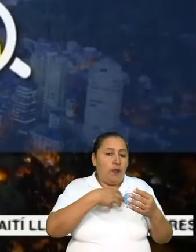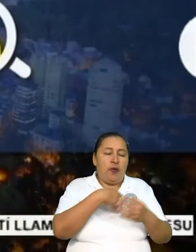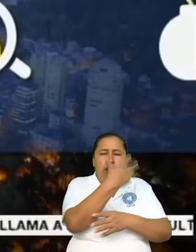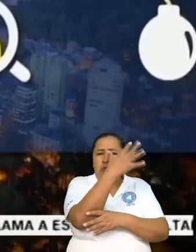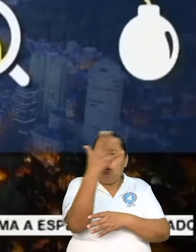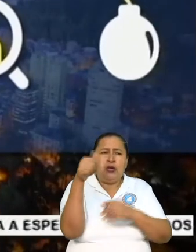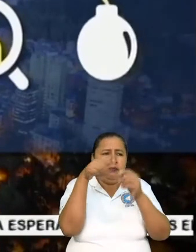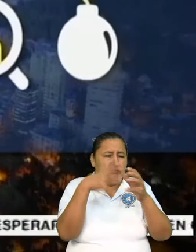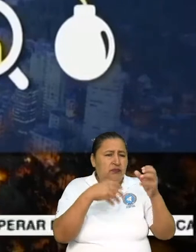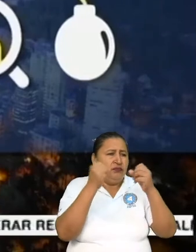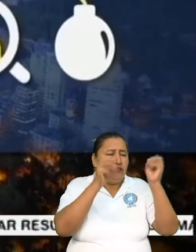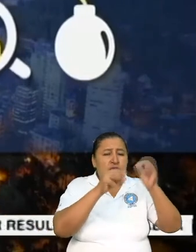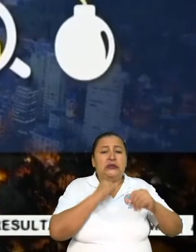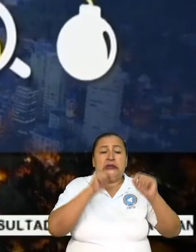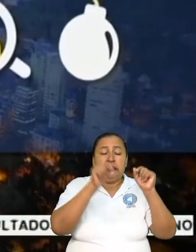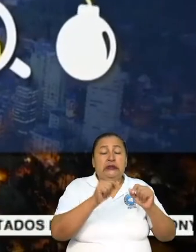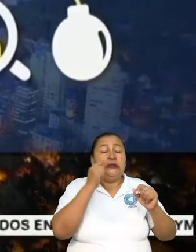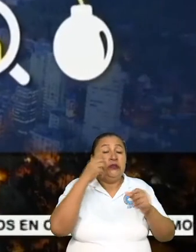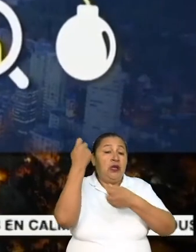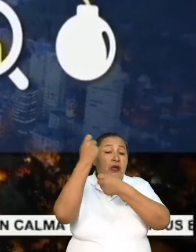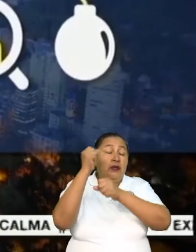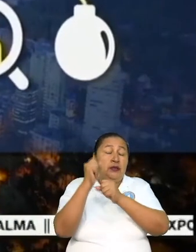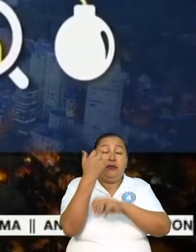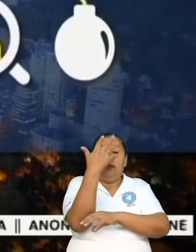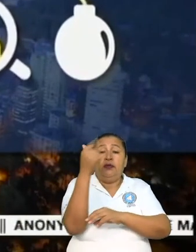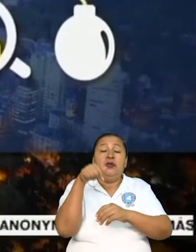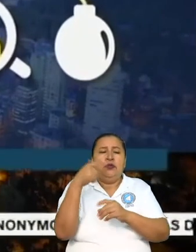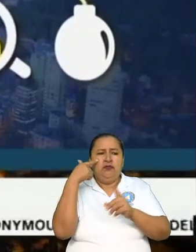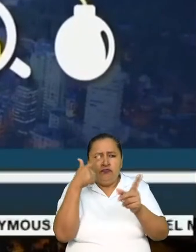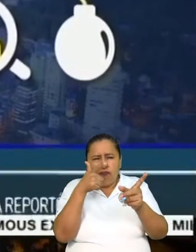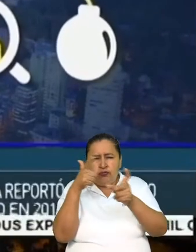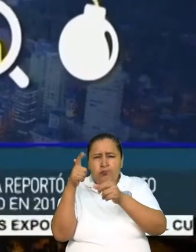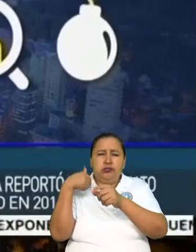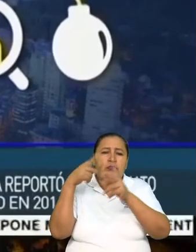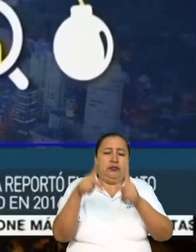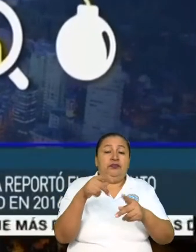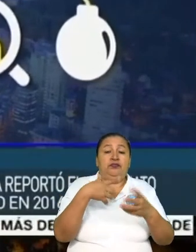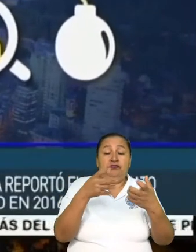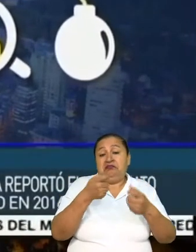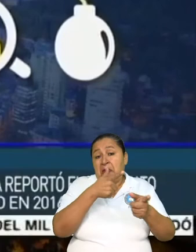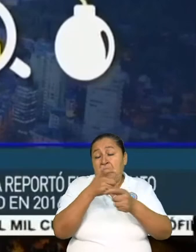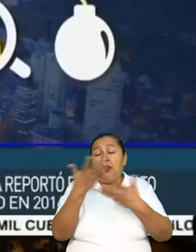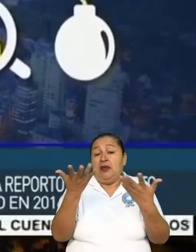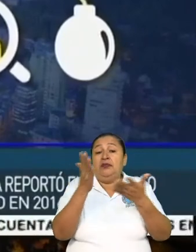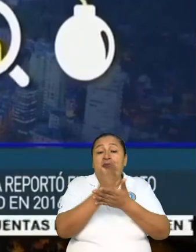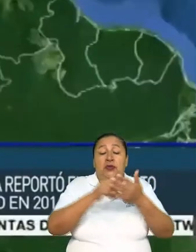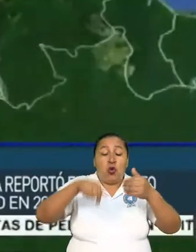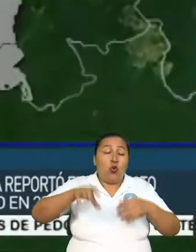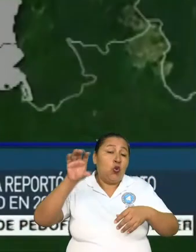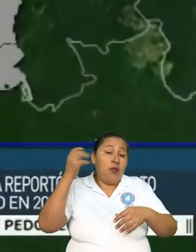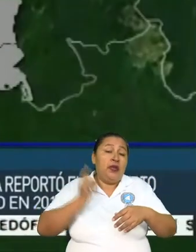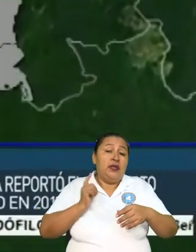y selvas ha convertido a nuestros líderes ambientales en blanco de las mafias criminales. Hasta el momento, Colombia ha registrado